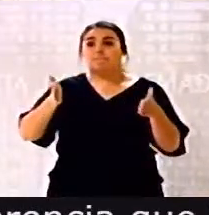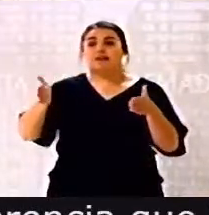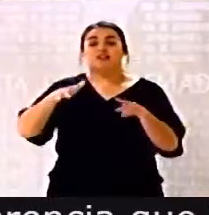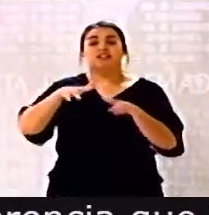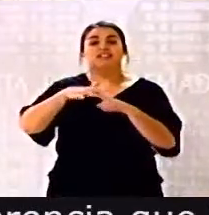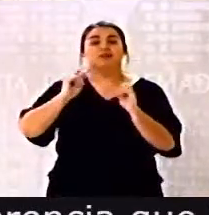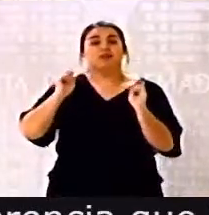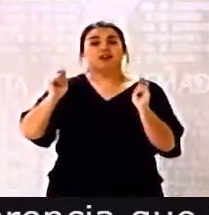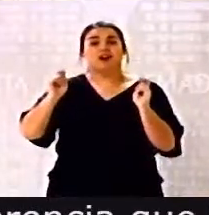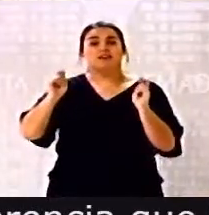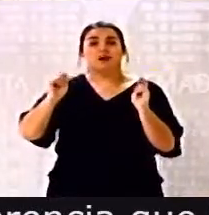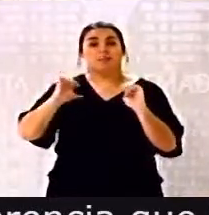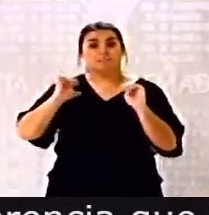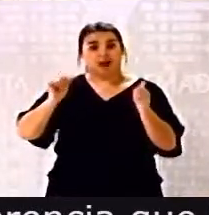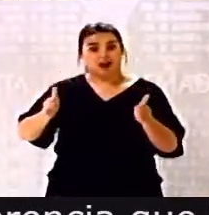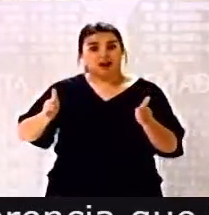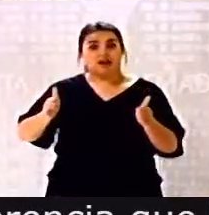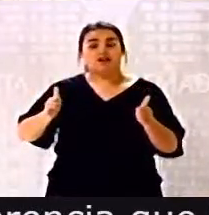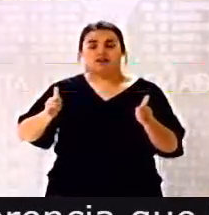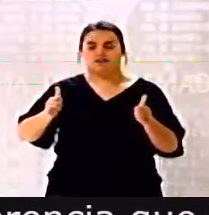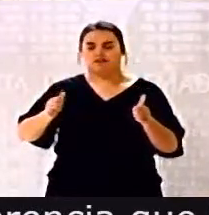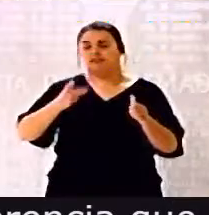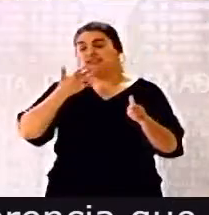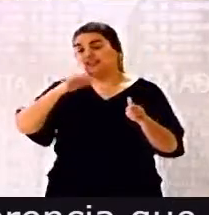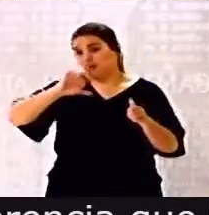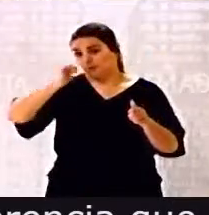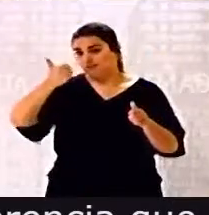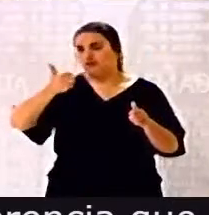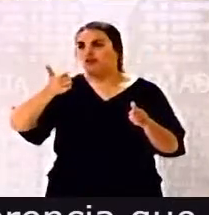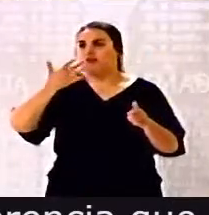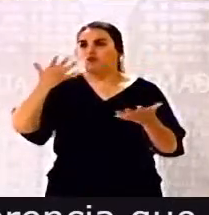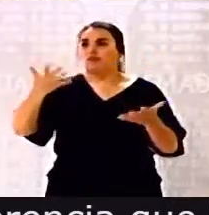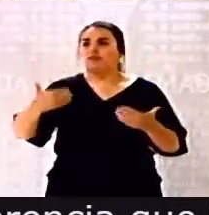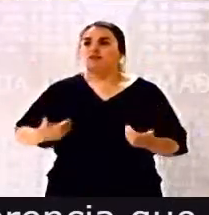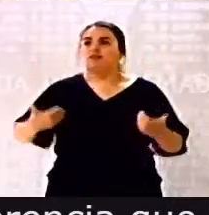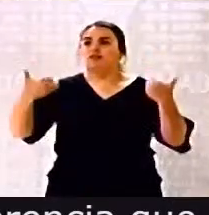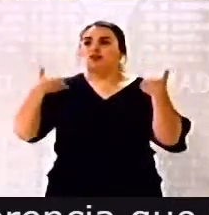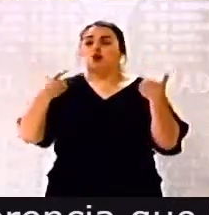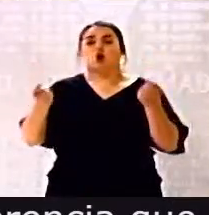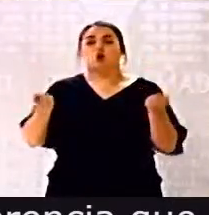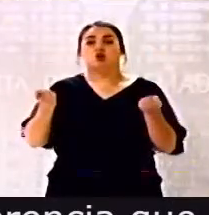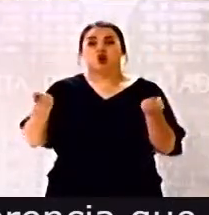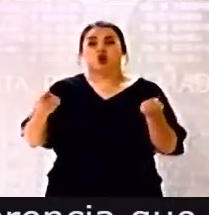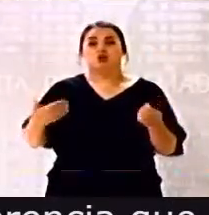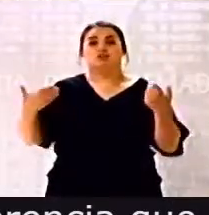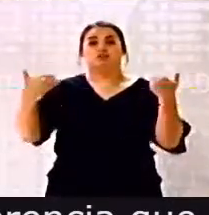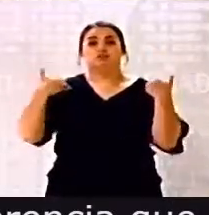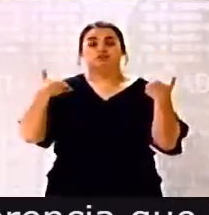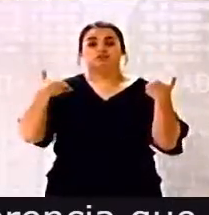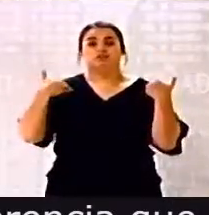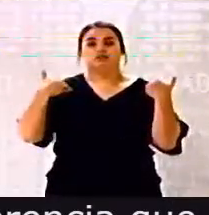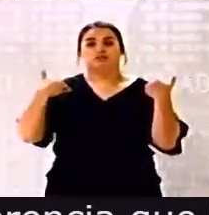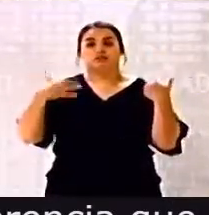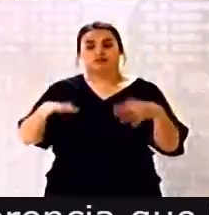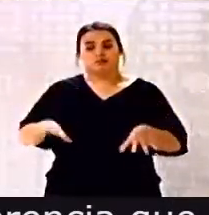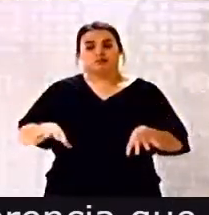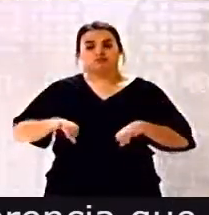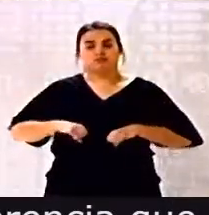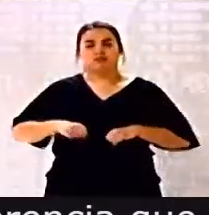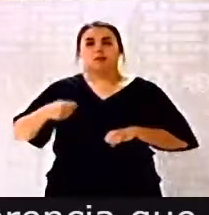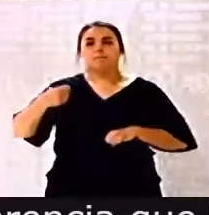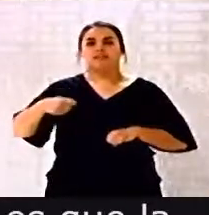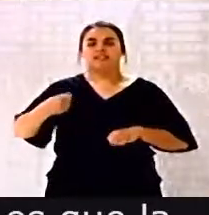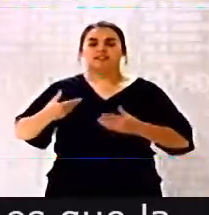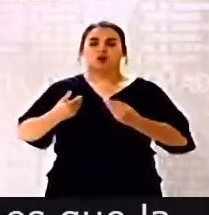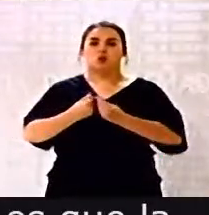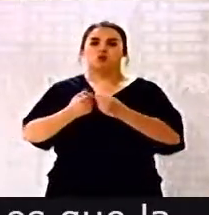de alarma es que el mando, es decir, la autoridad, pasa a depender del presidente de la Junta